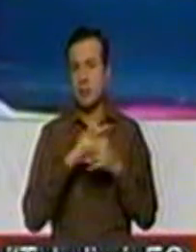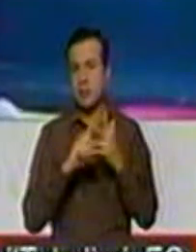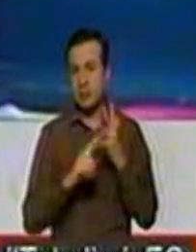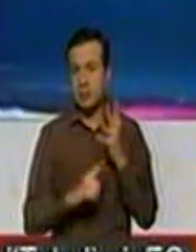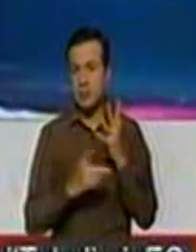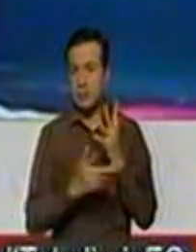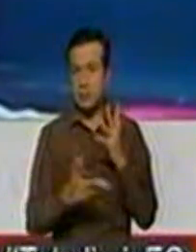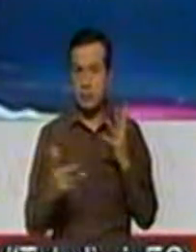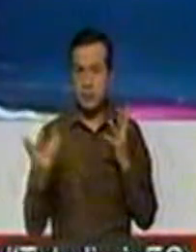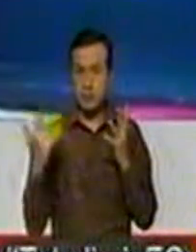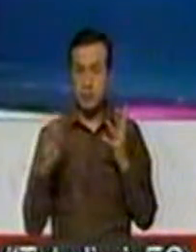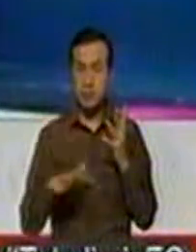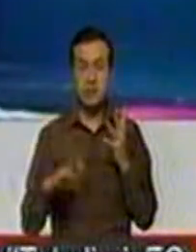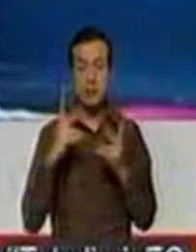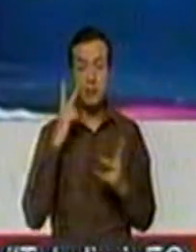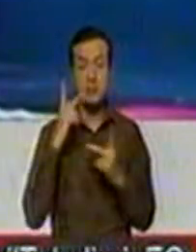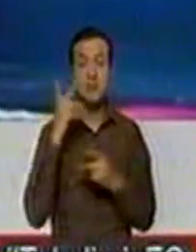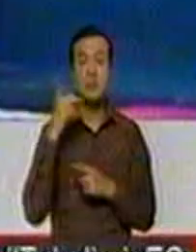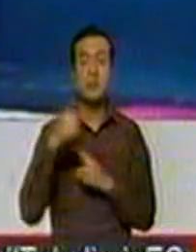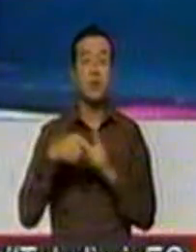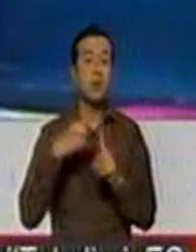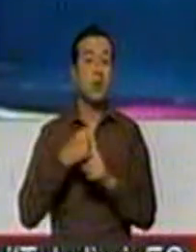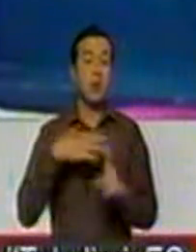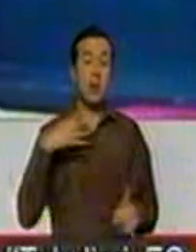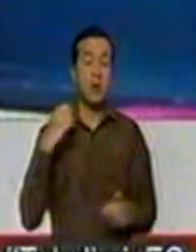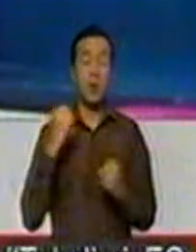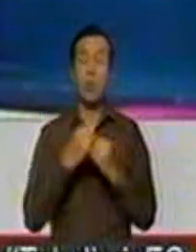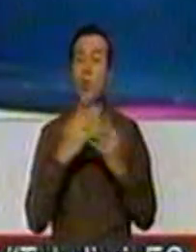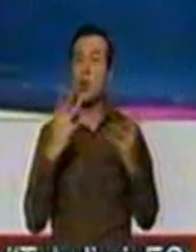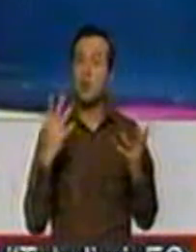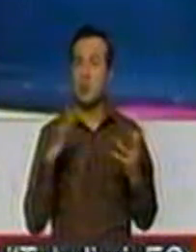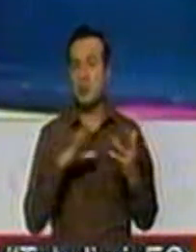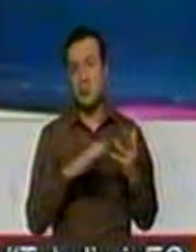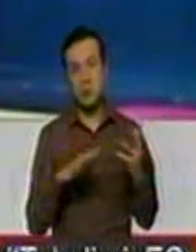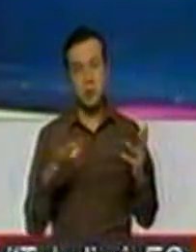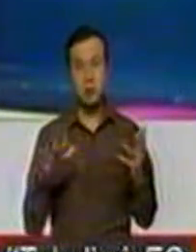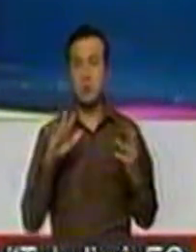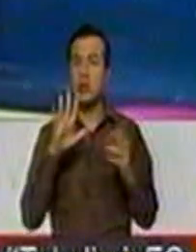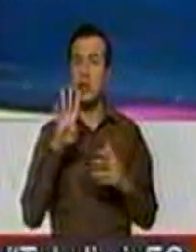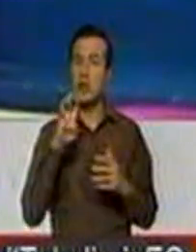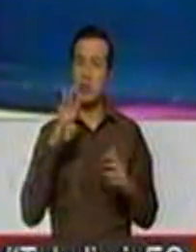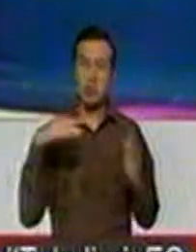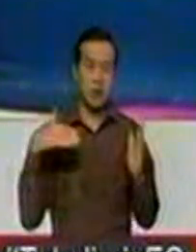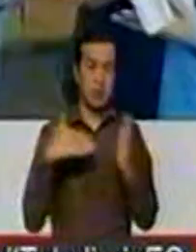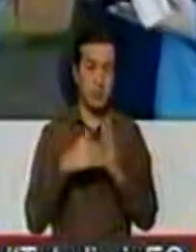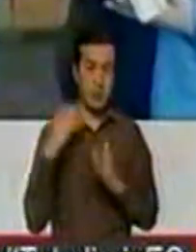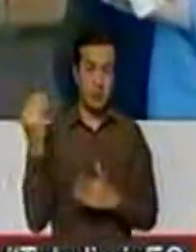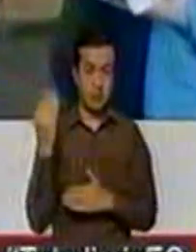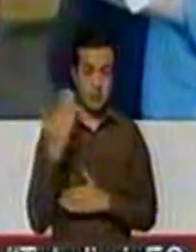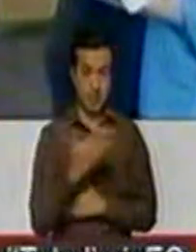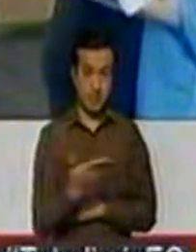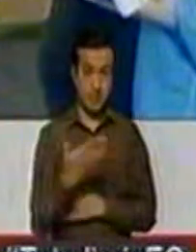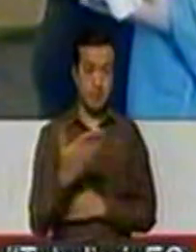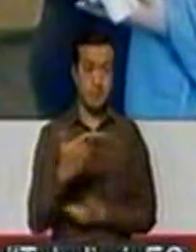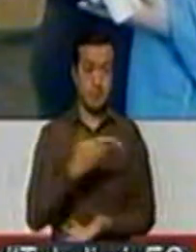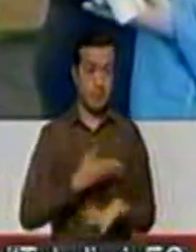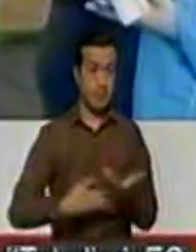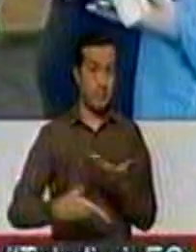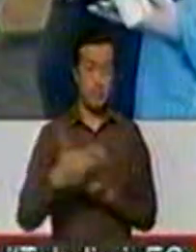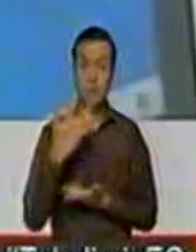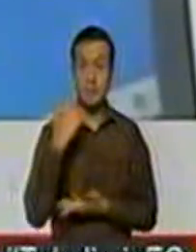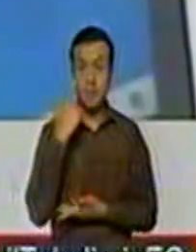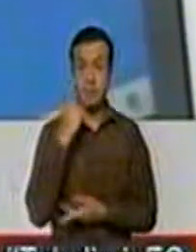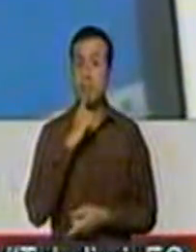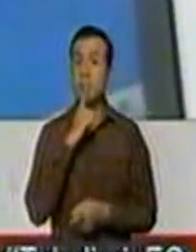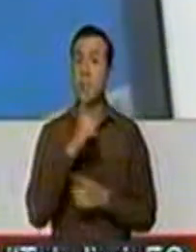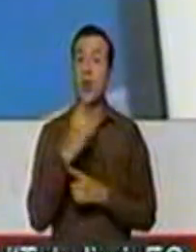entrenamientos, pudiéramos impactar cerca, alrededor de unos 14.000 jóvenes. Espacios como estos son propicios